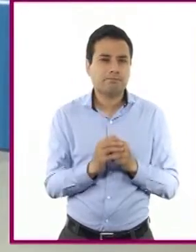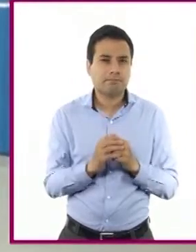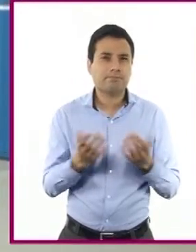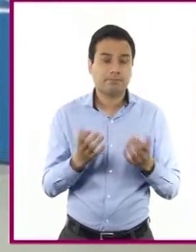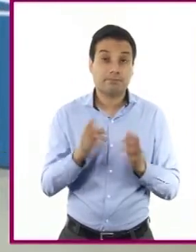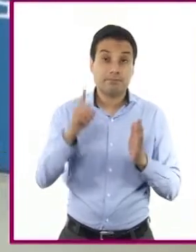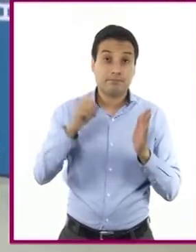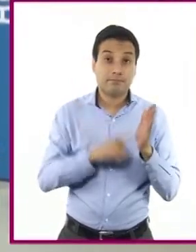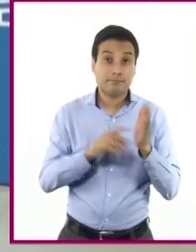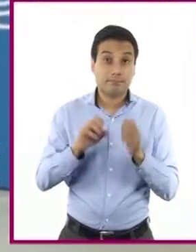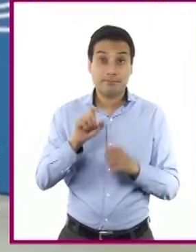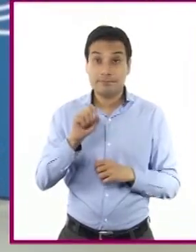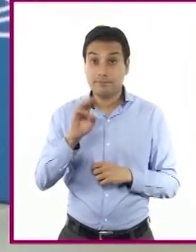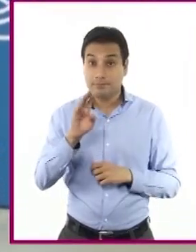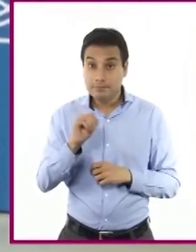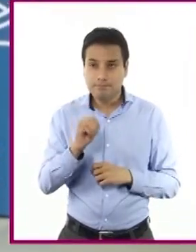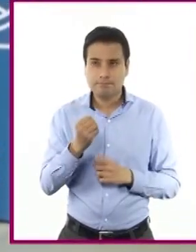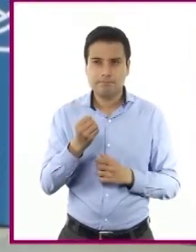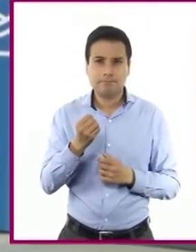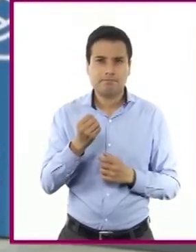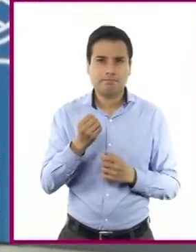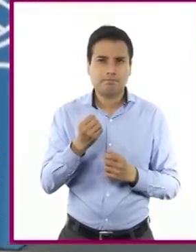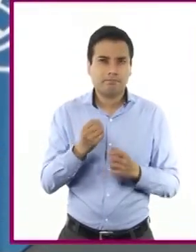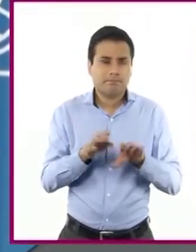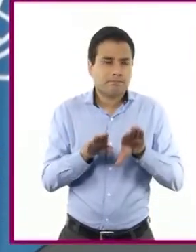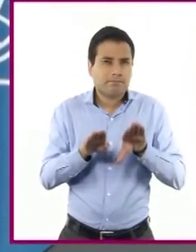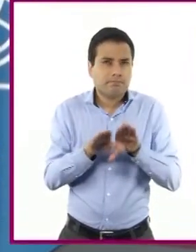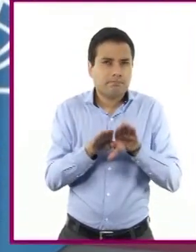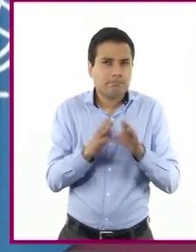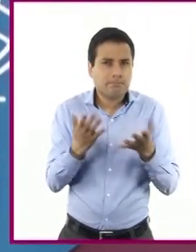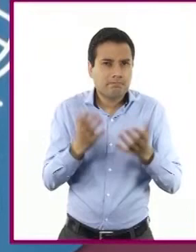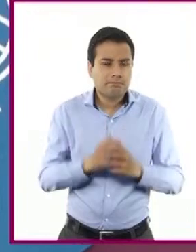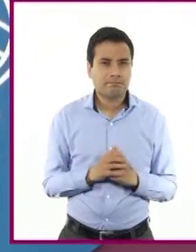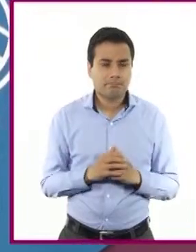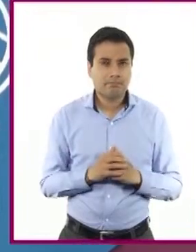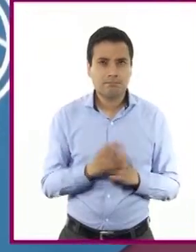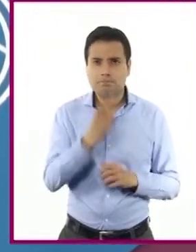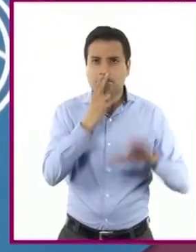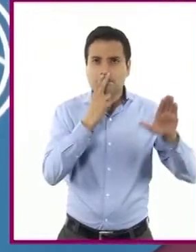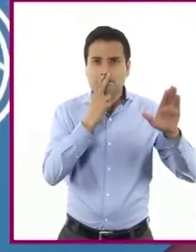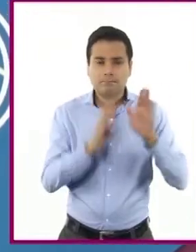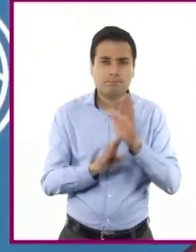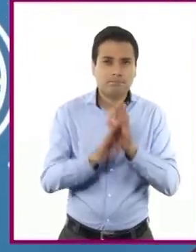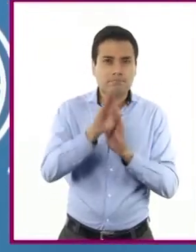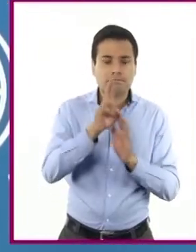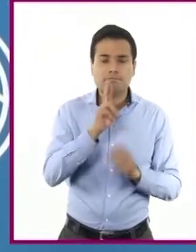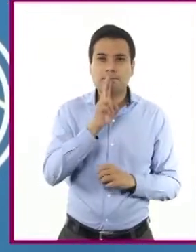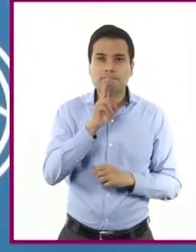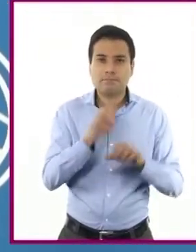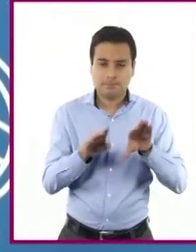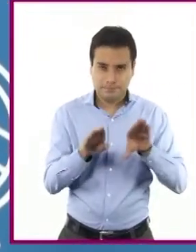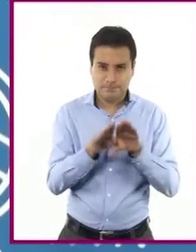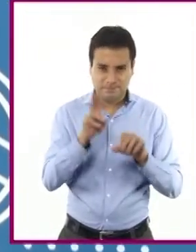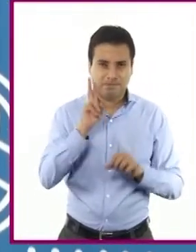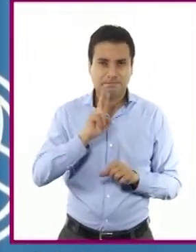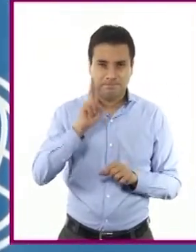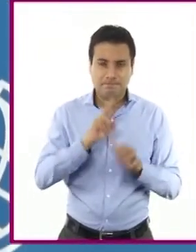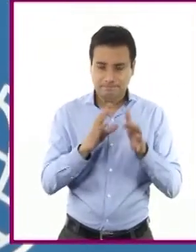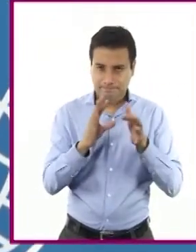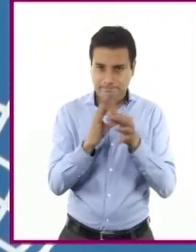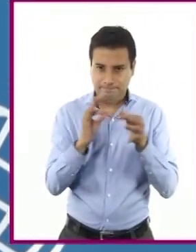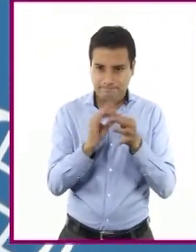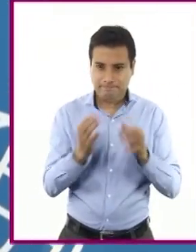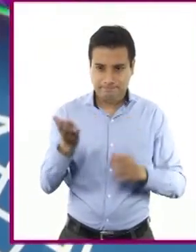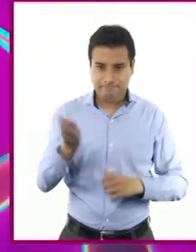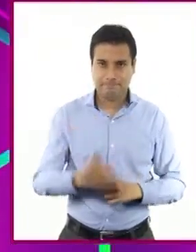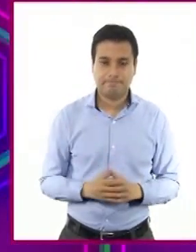de 1929 y el ascenso del nazismo como causas de la Segunda Guerra Mundial. Escuchémoslo.